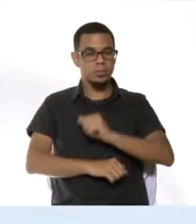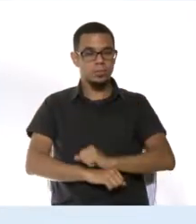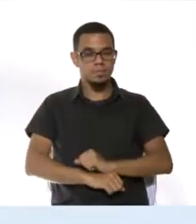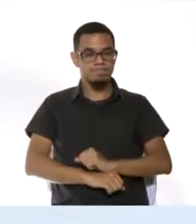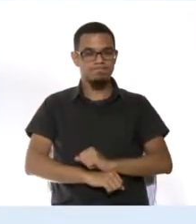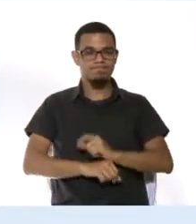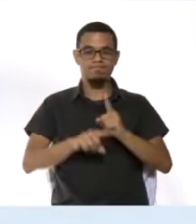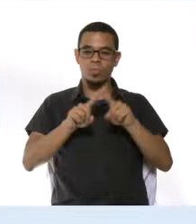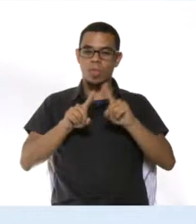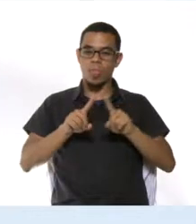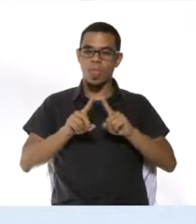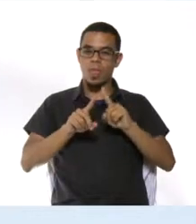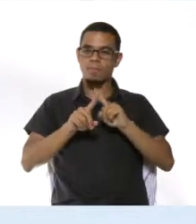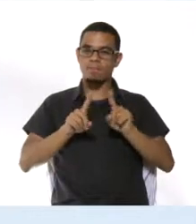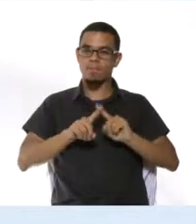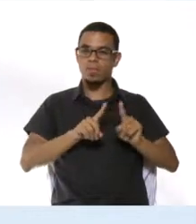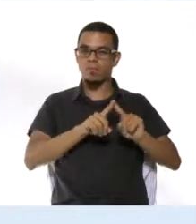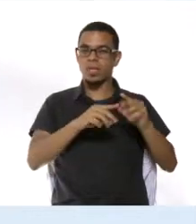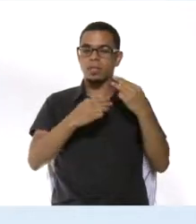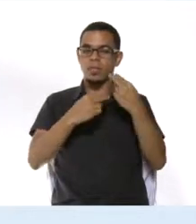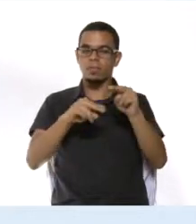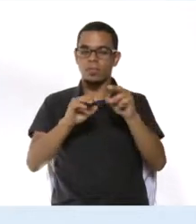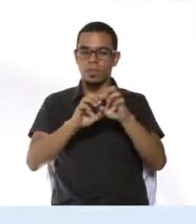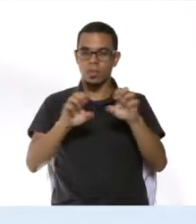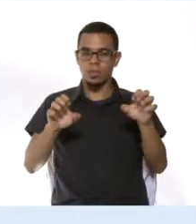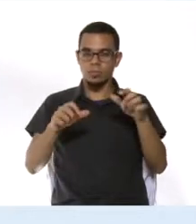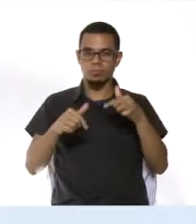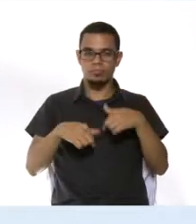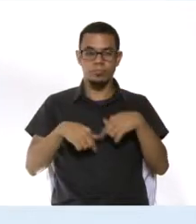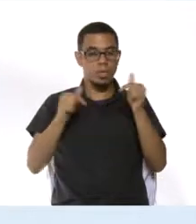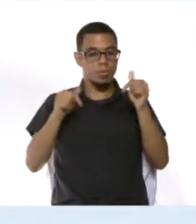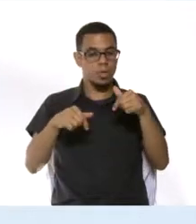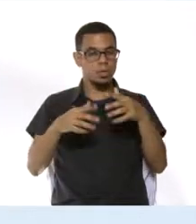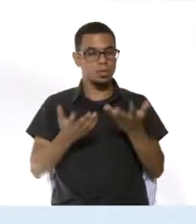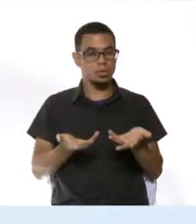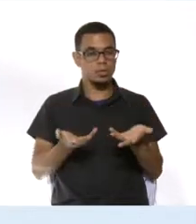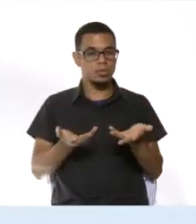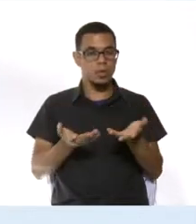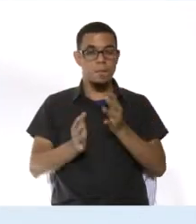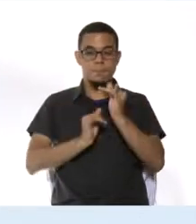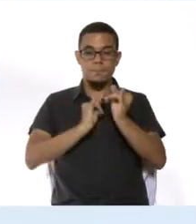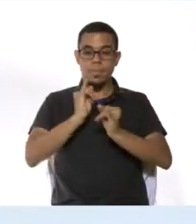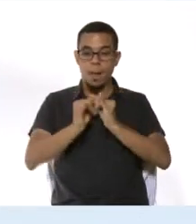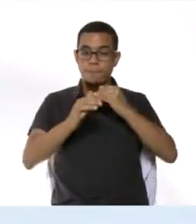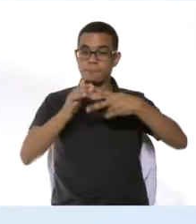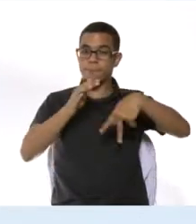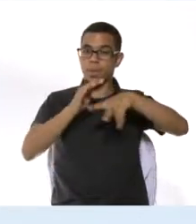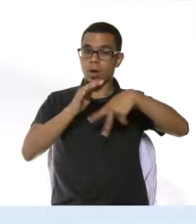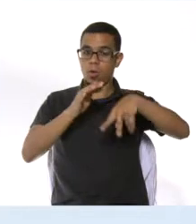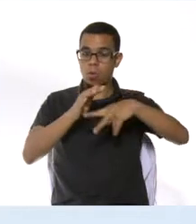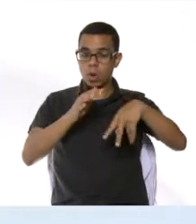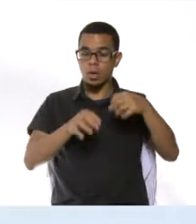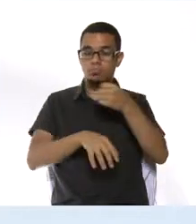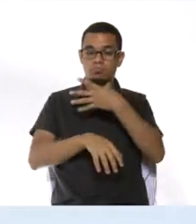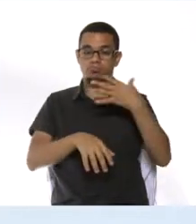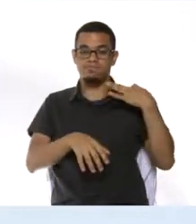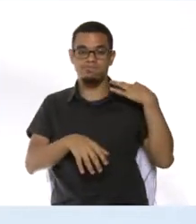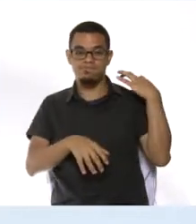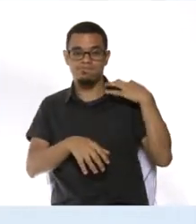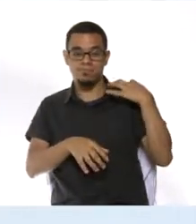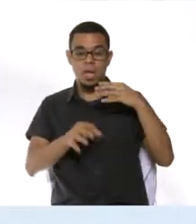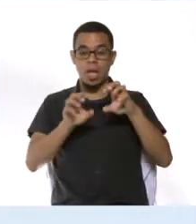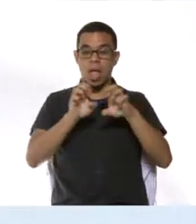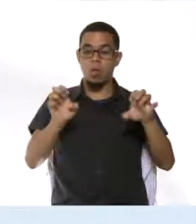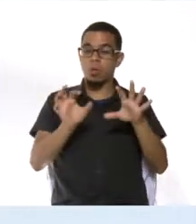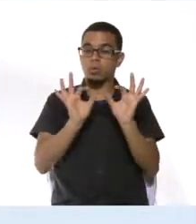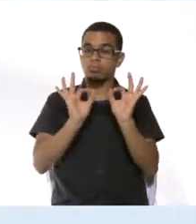distintos niveles de educación que nos acompañarán acá en nuestro espacio maternal, preescolar, primaria, la modalidad de